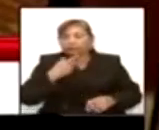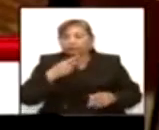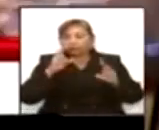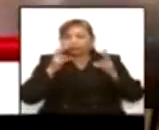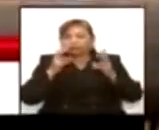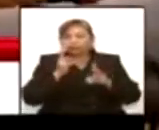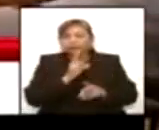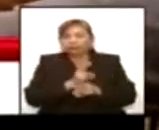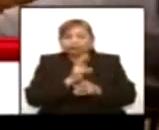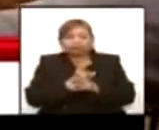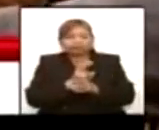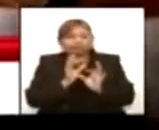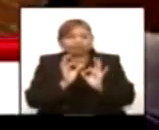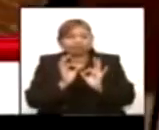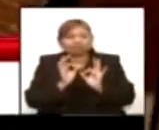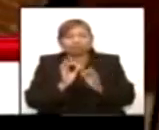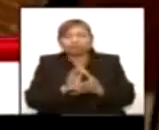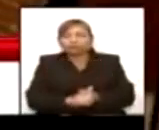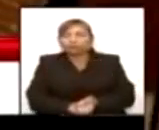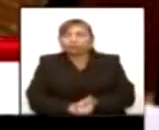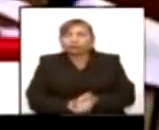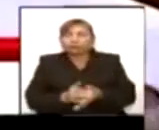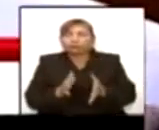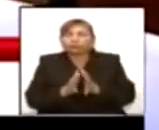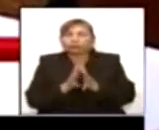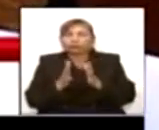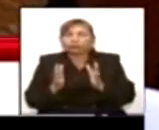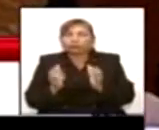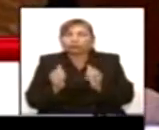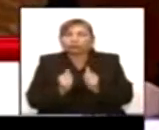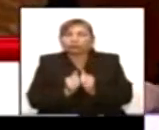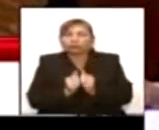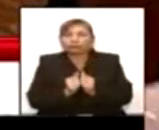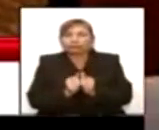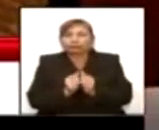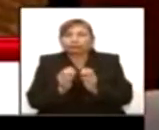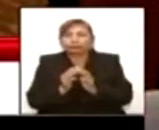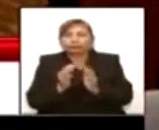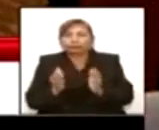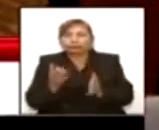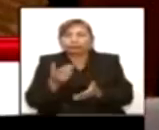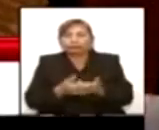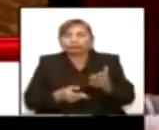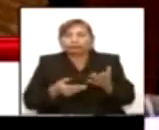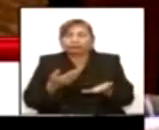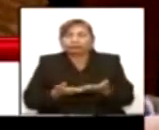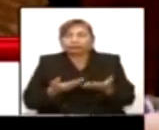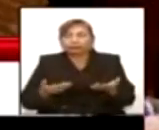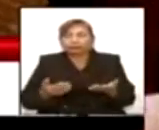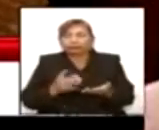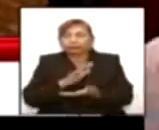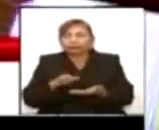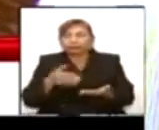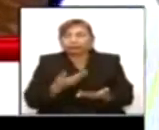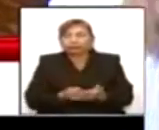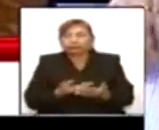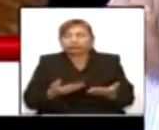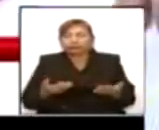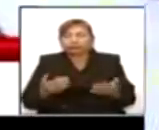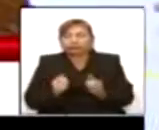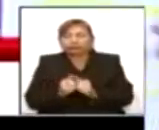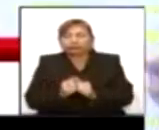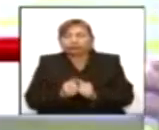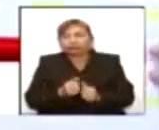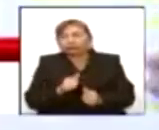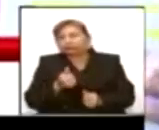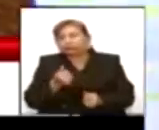tema sumamente delicado y con la amplitud del caso, con todos los argumentos, será